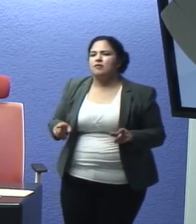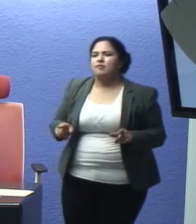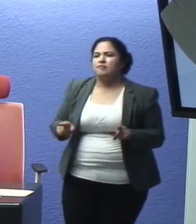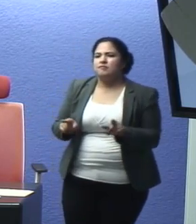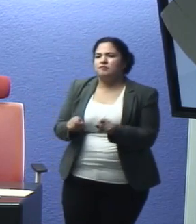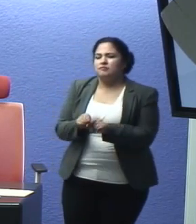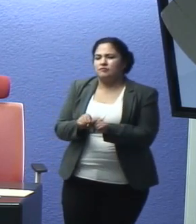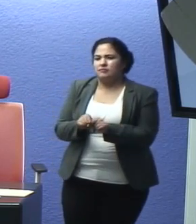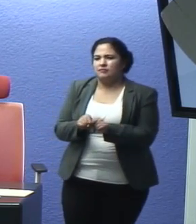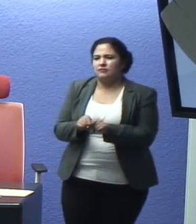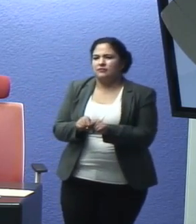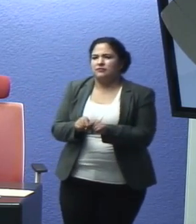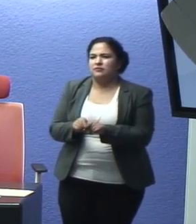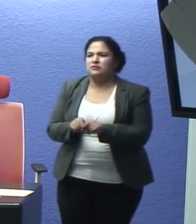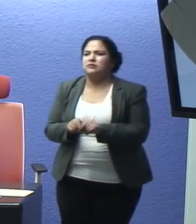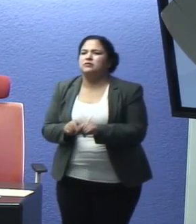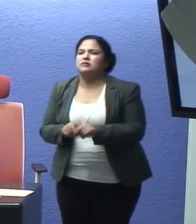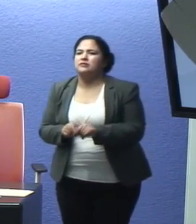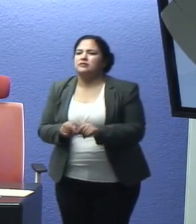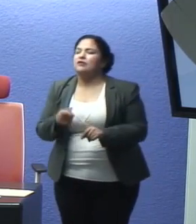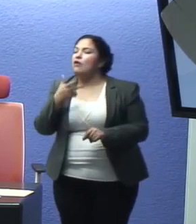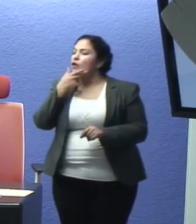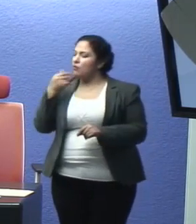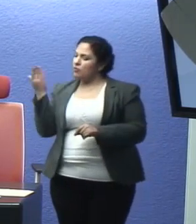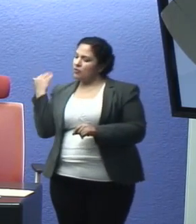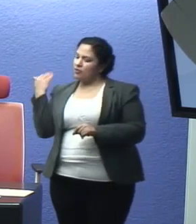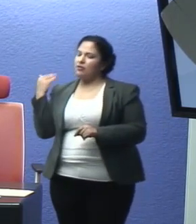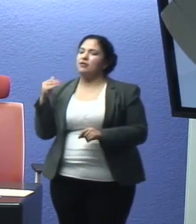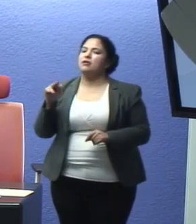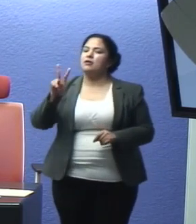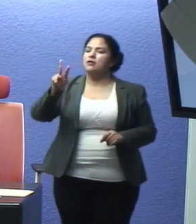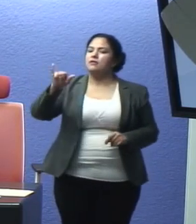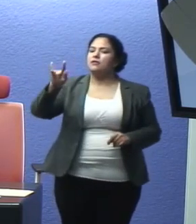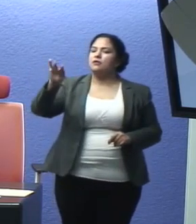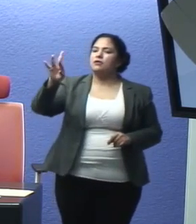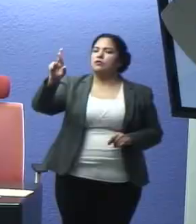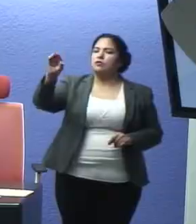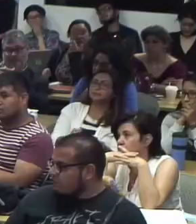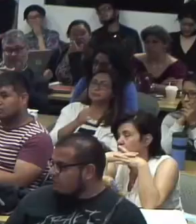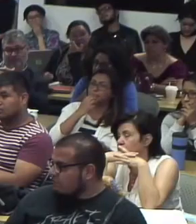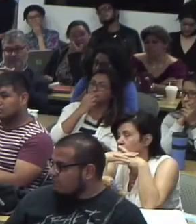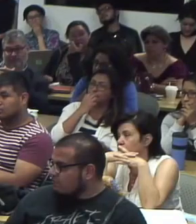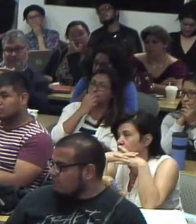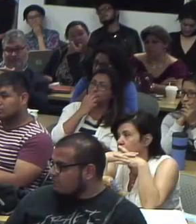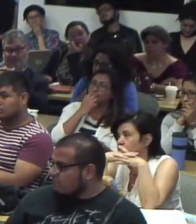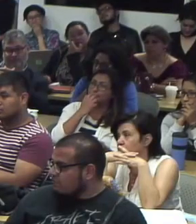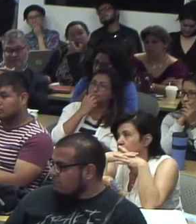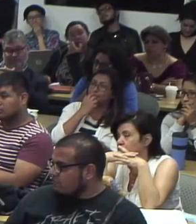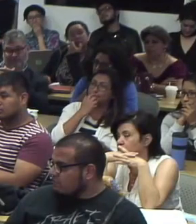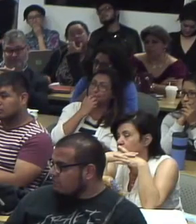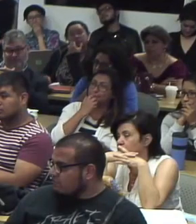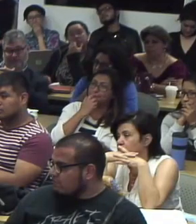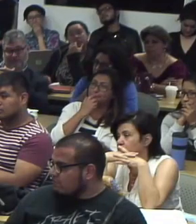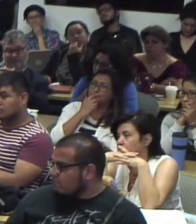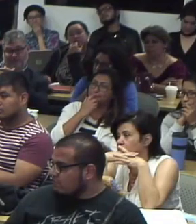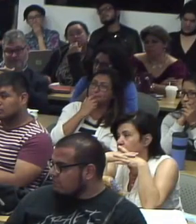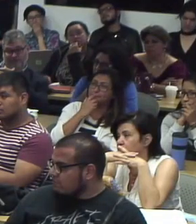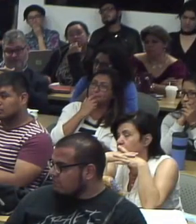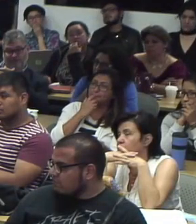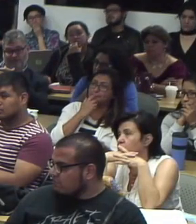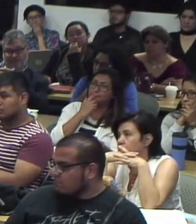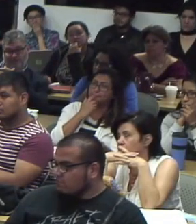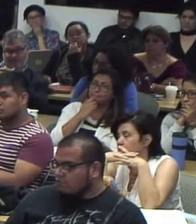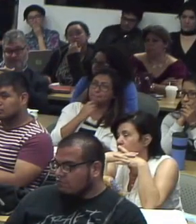auditorio sepa y luego pasamos al comentario de atrás. Mi nombre es Víctor Hugo Gutiérrez y estoy en el posgrado, en el programa de posgrado en estudios